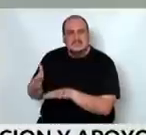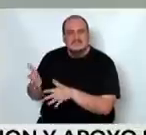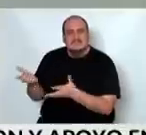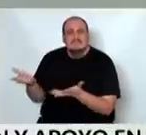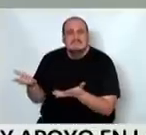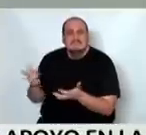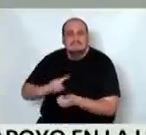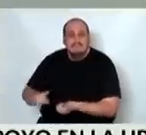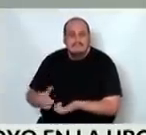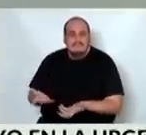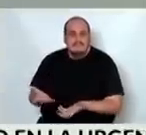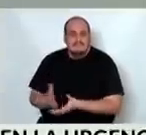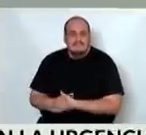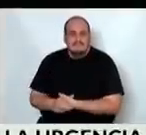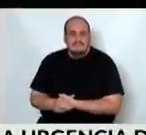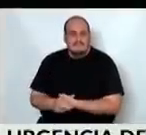Pero no pudo.